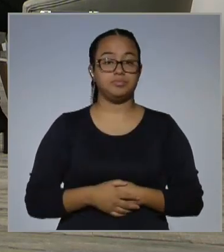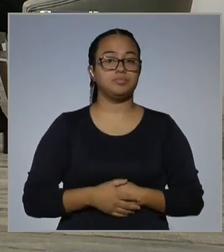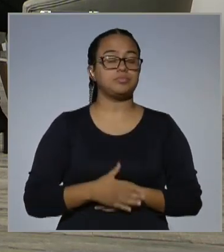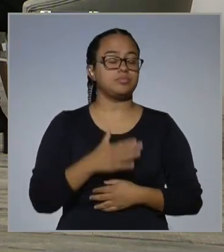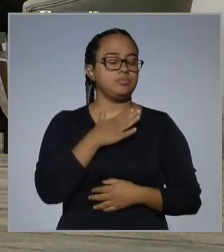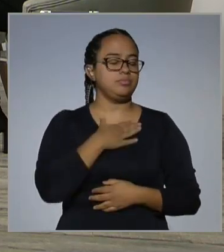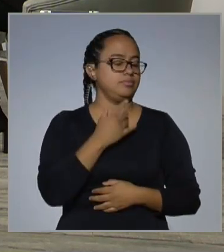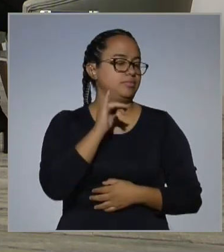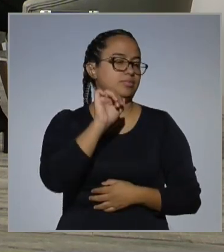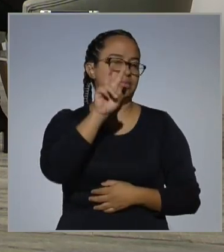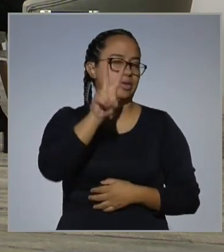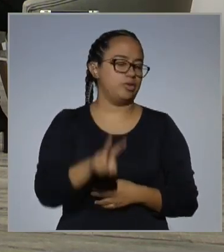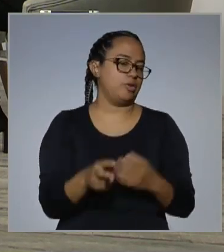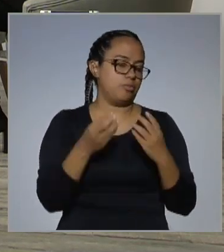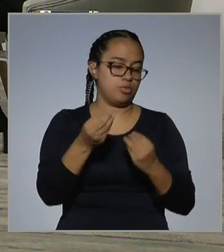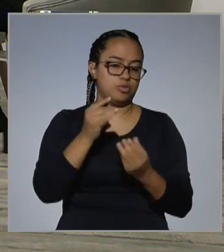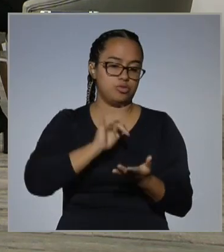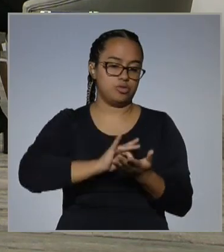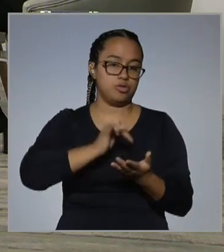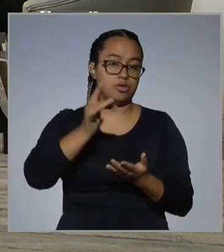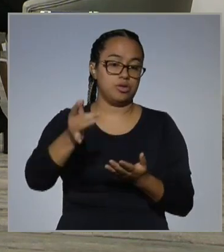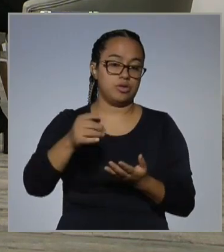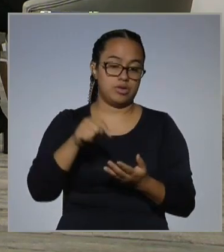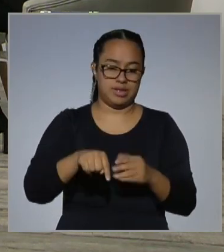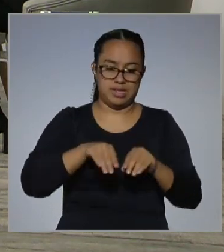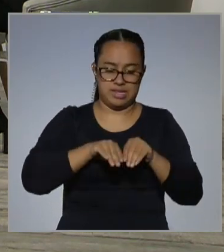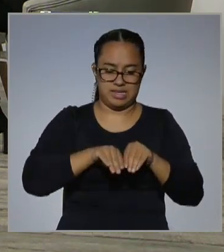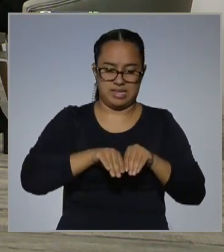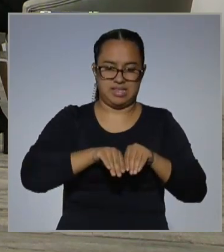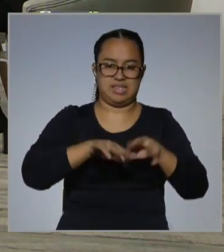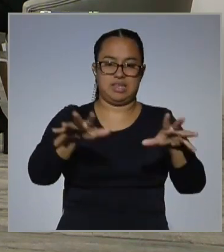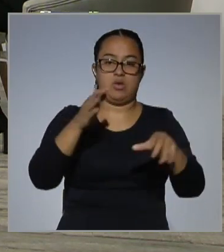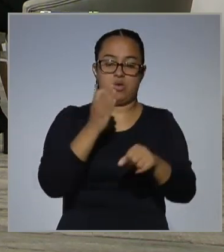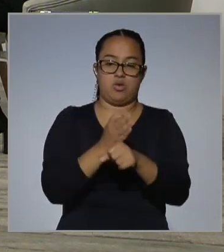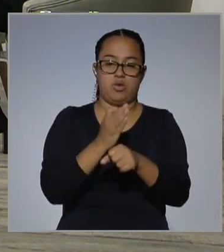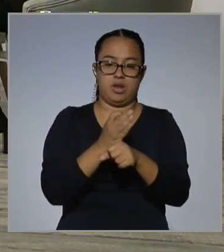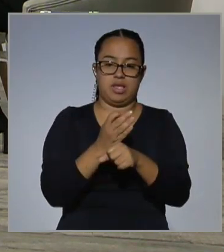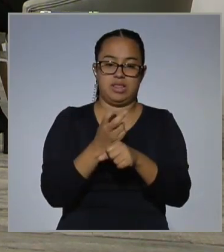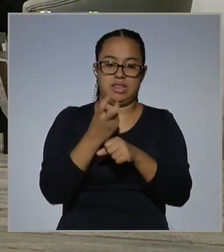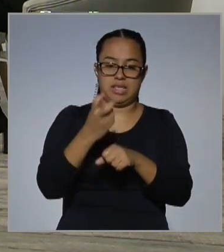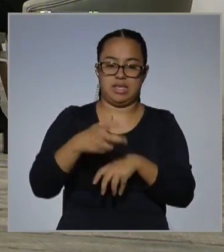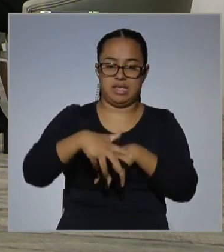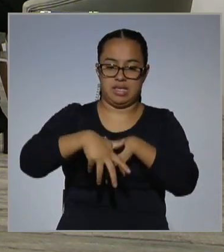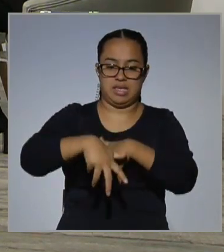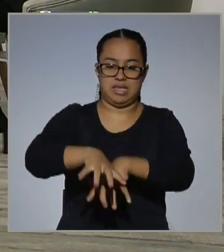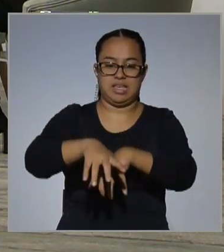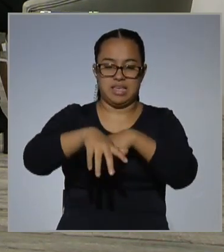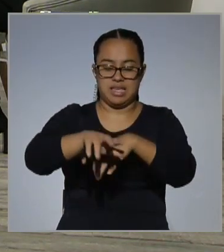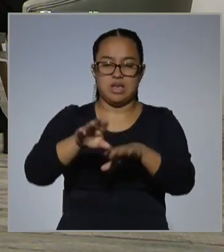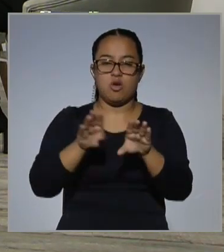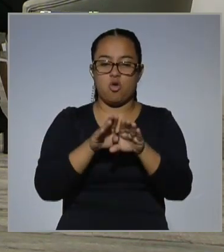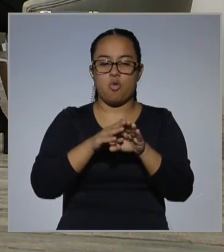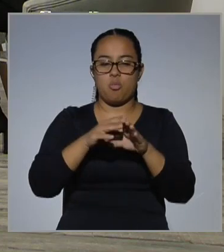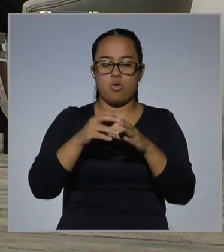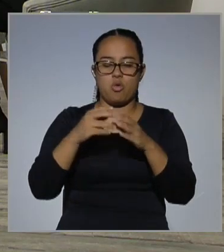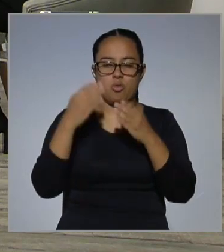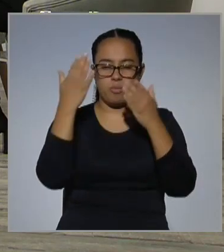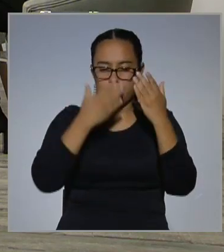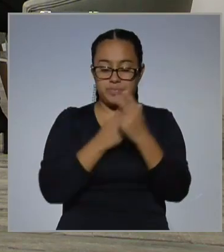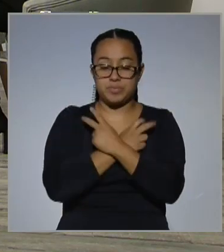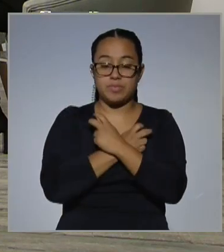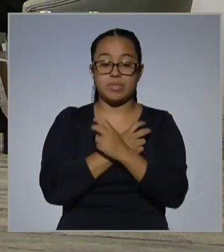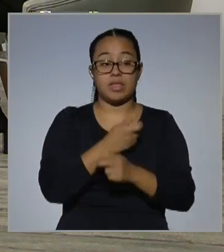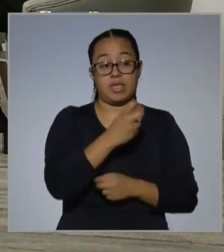yo agradezco mucho a esta difusión que se le dio al desfile de Catrinas es que sustituyó a